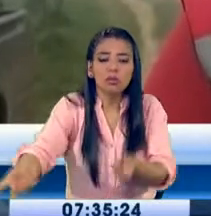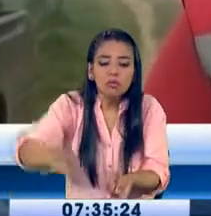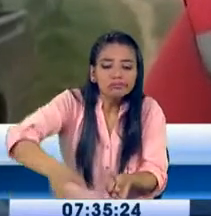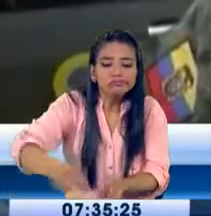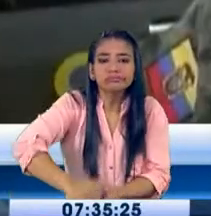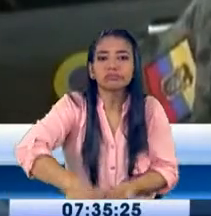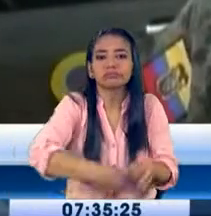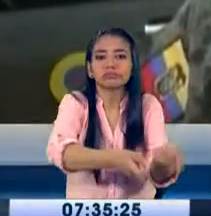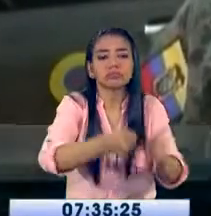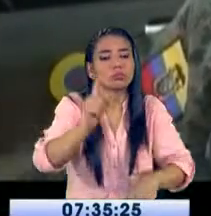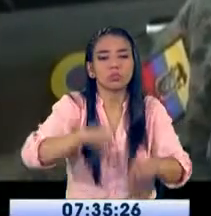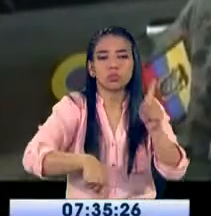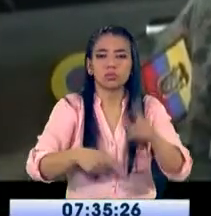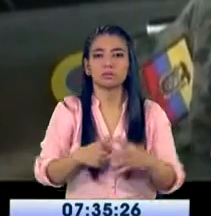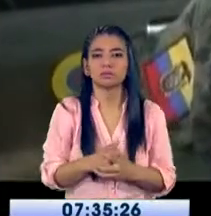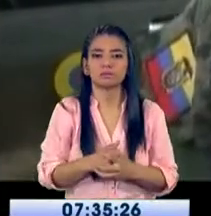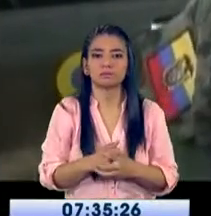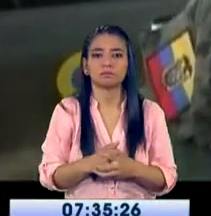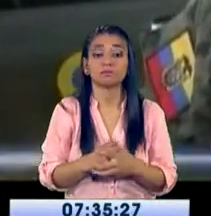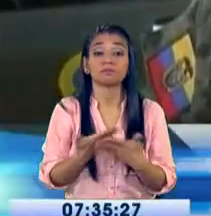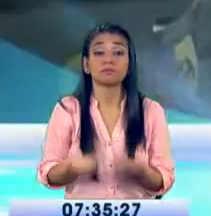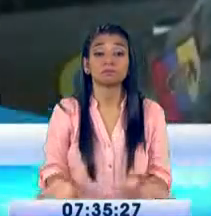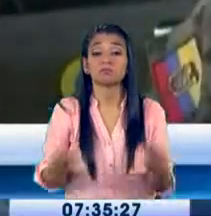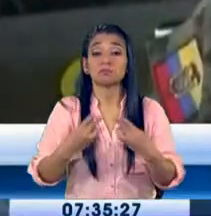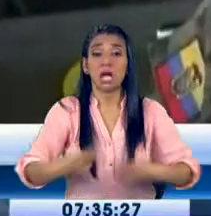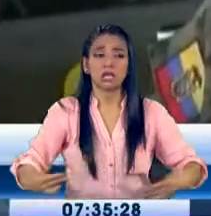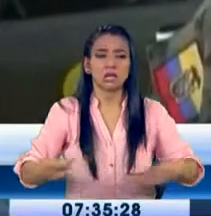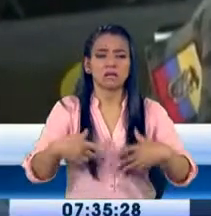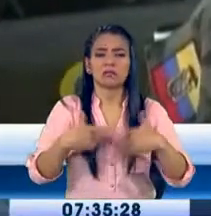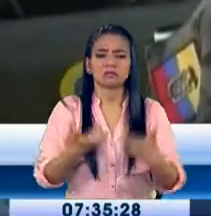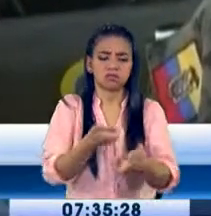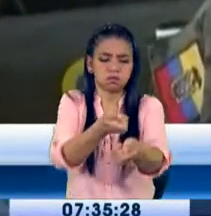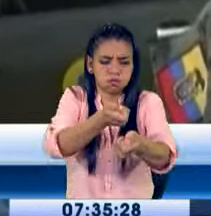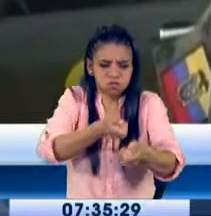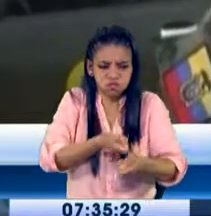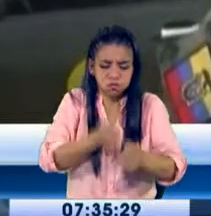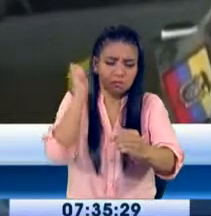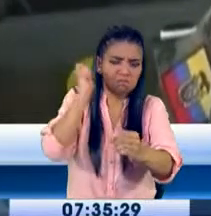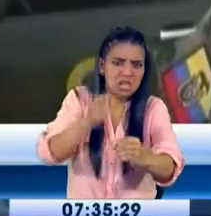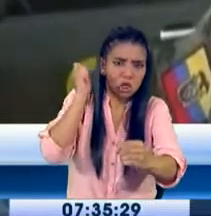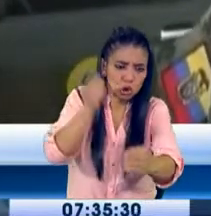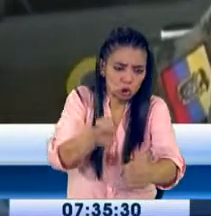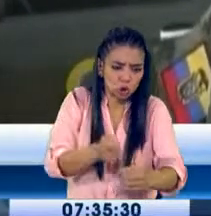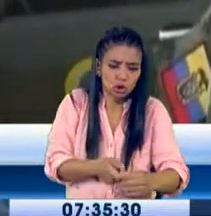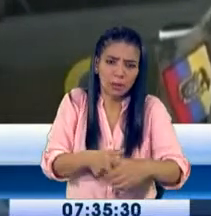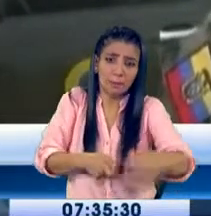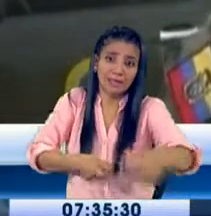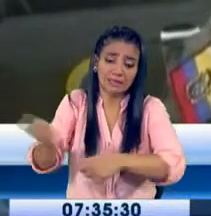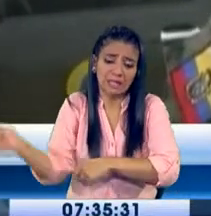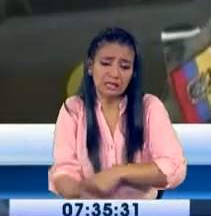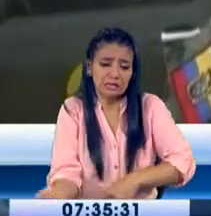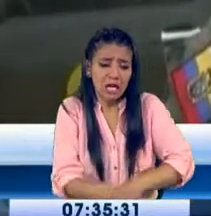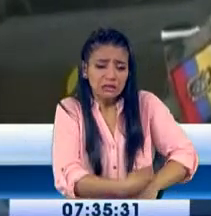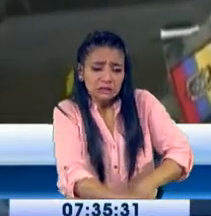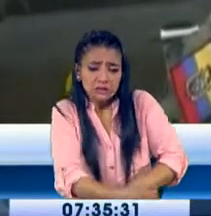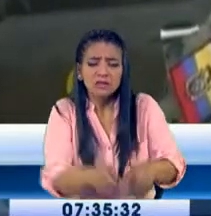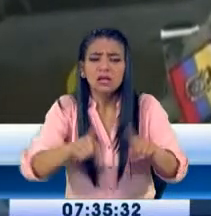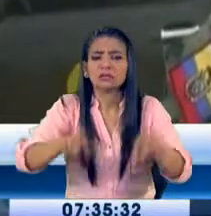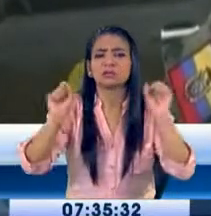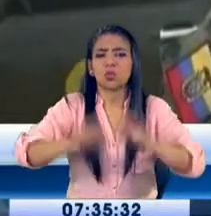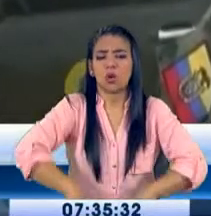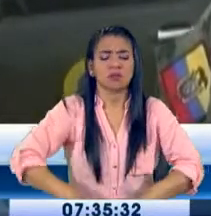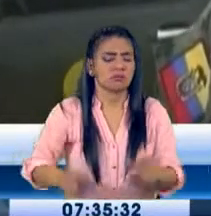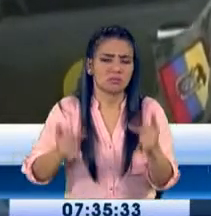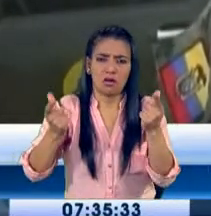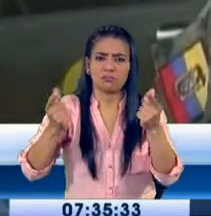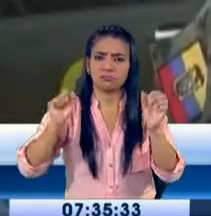de agua. El material que se llevará serán asadones, picos, machetes, para que el personal pueda trabajar de la manera